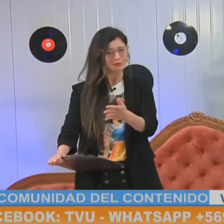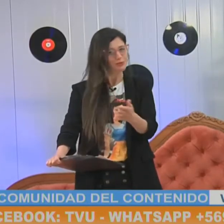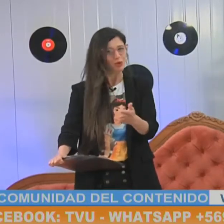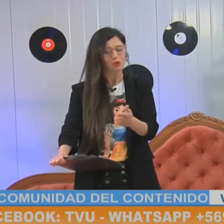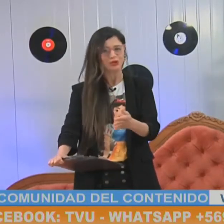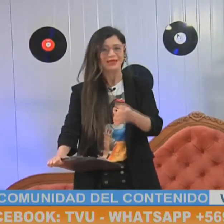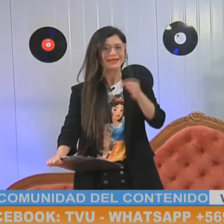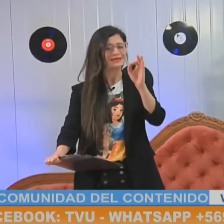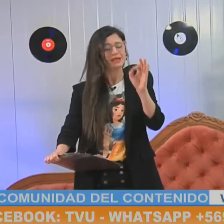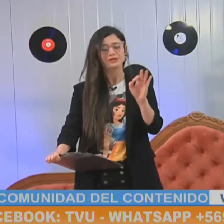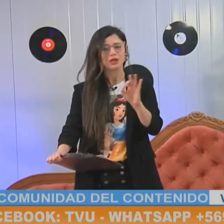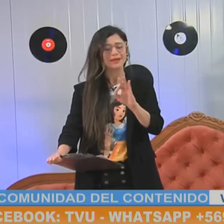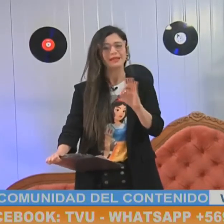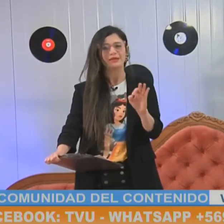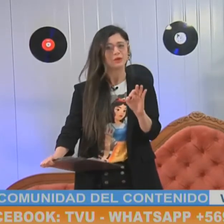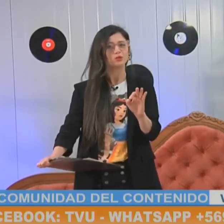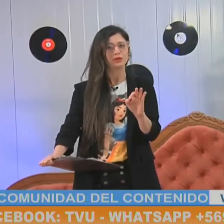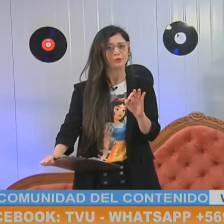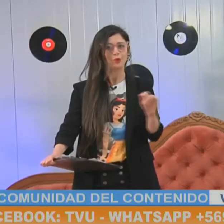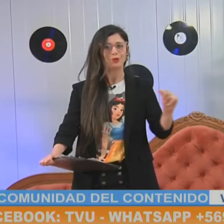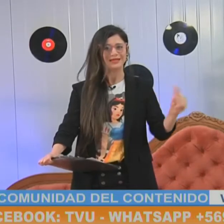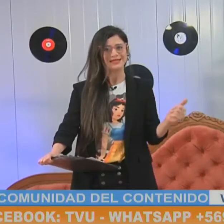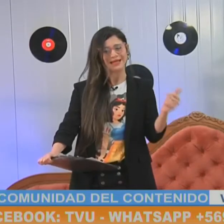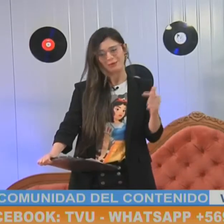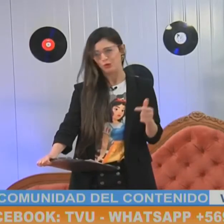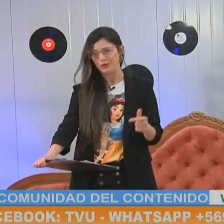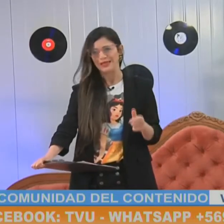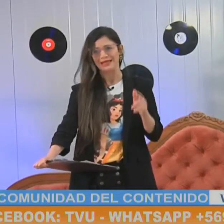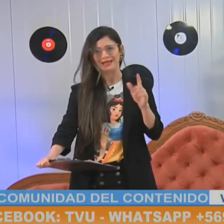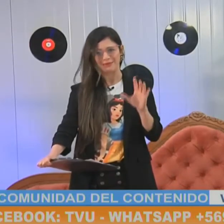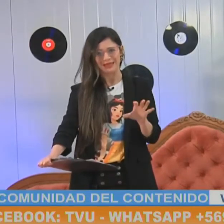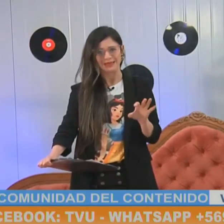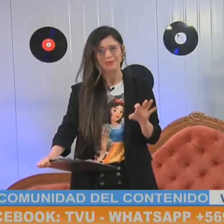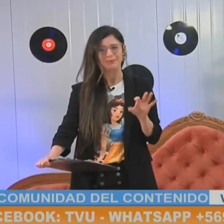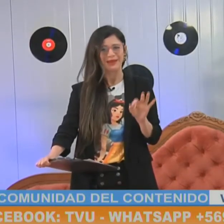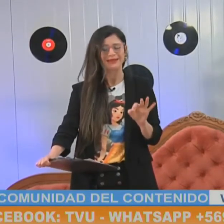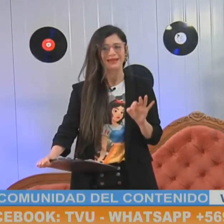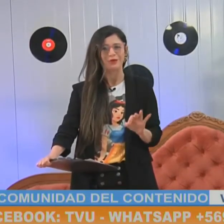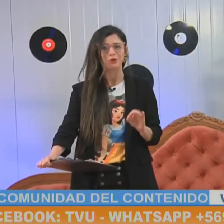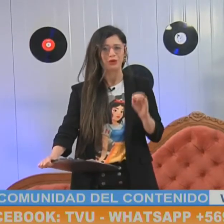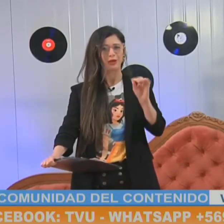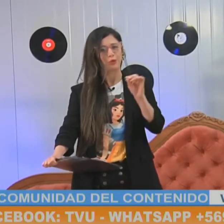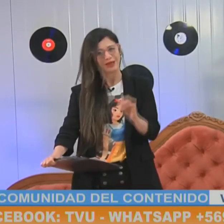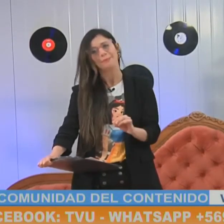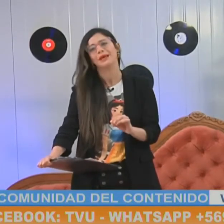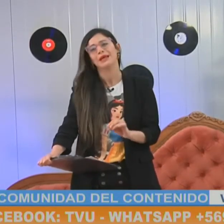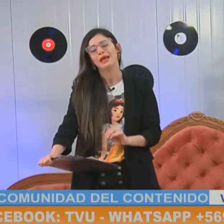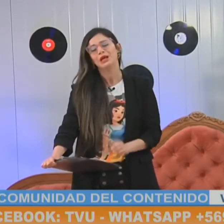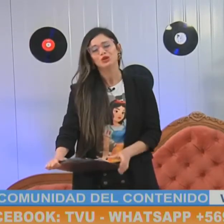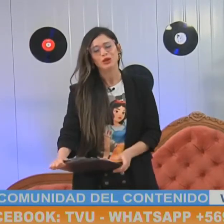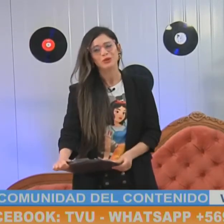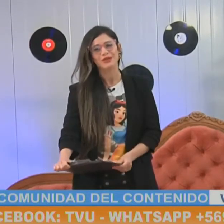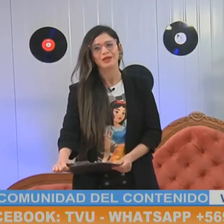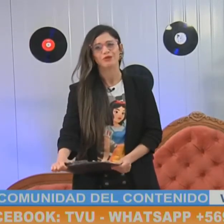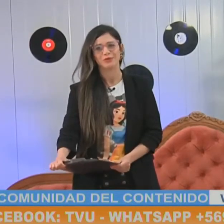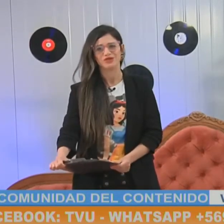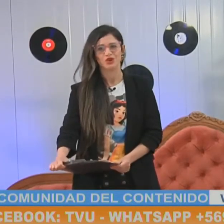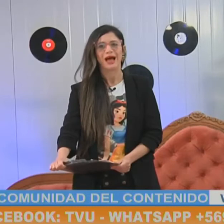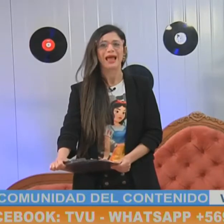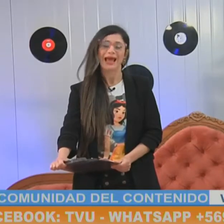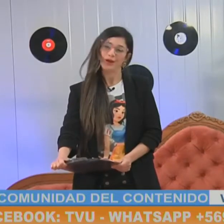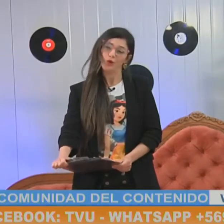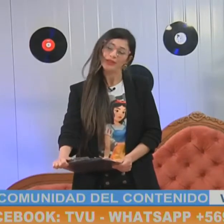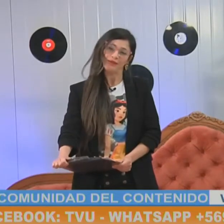para todos ustedes que es solamente TVU. Tenemos un Instagram y un Twitter que también está predestinado a que ustedes puedan ver toda nuestra